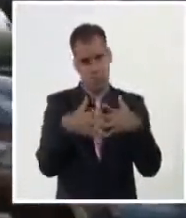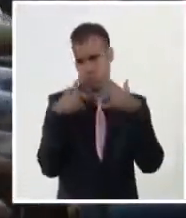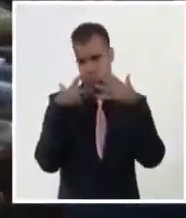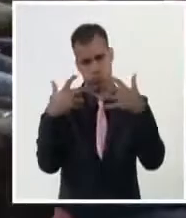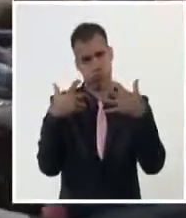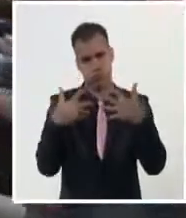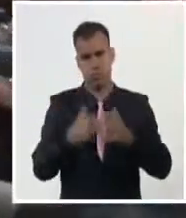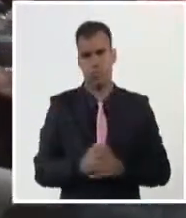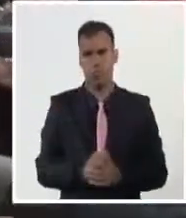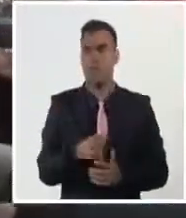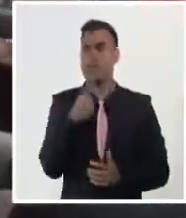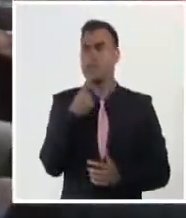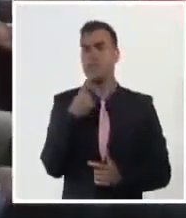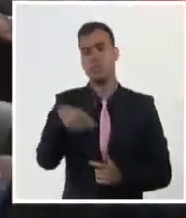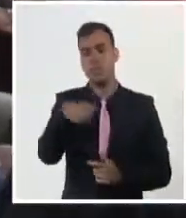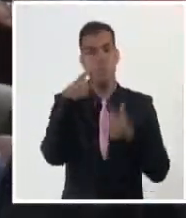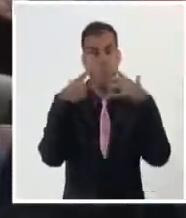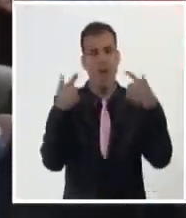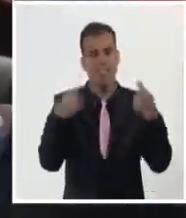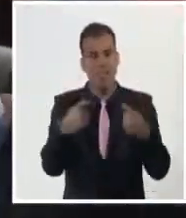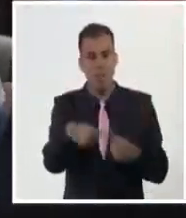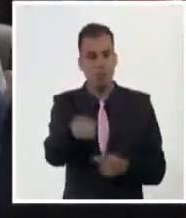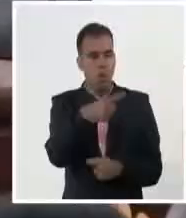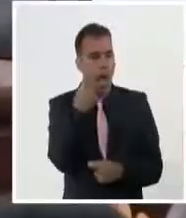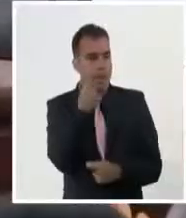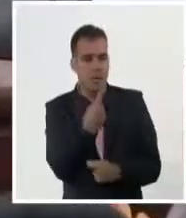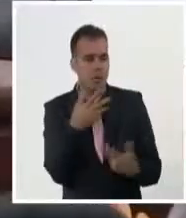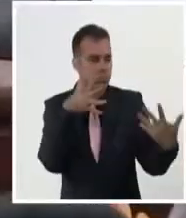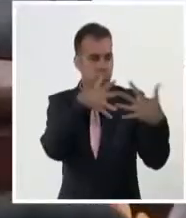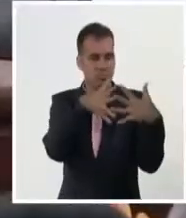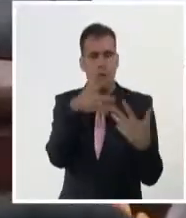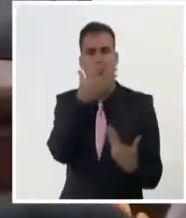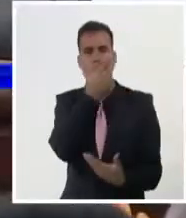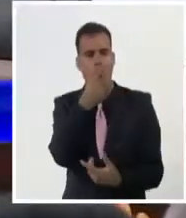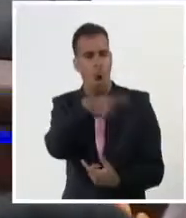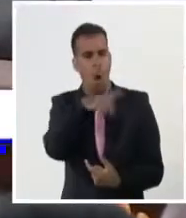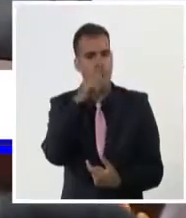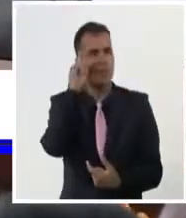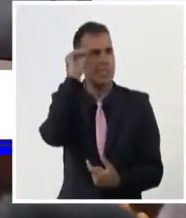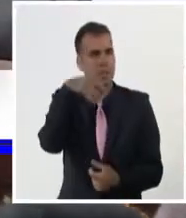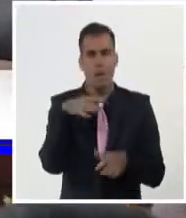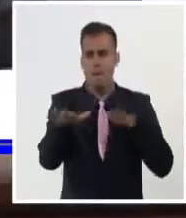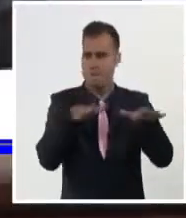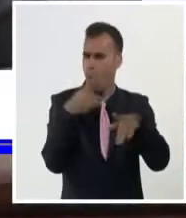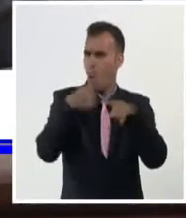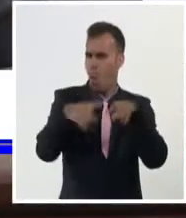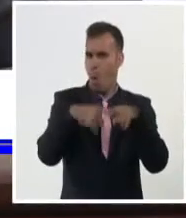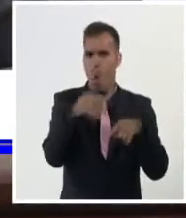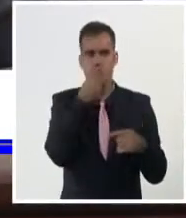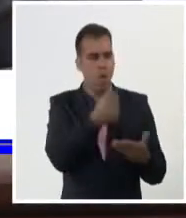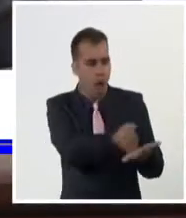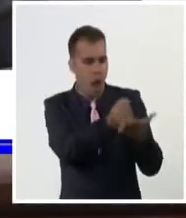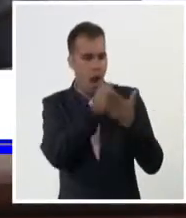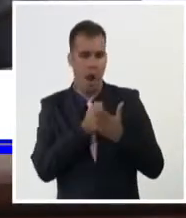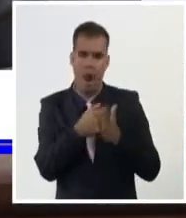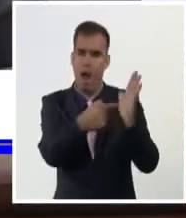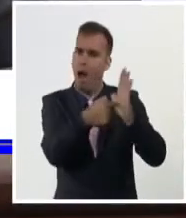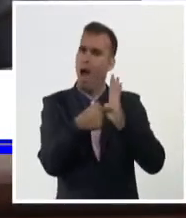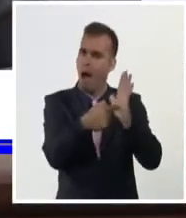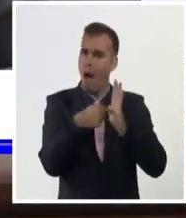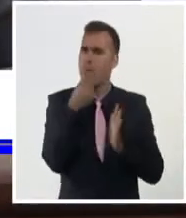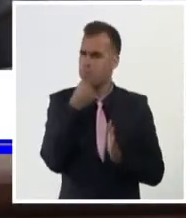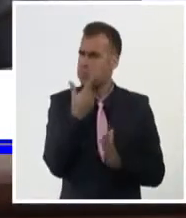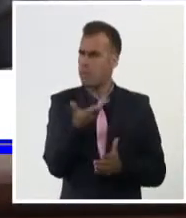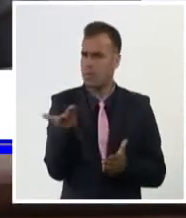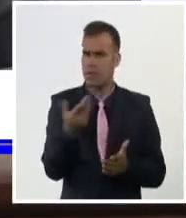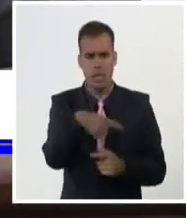oigan a los jóvenes, las cosas que explican los jóvenes. Los jóvenes tienen otras visiones, tienen otra preparación, pueden aportar. Vienen con muchos